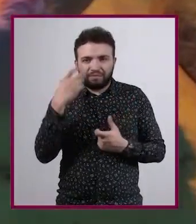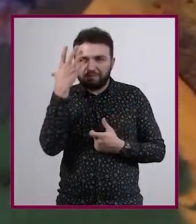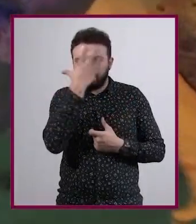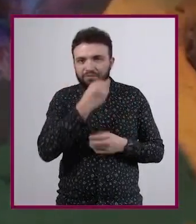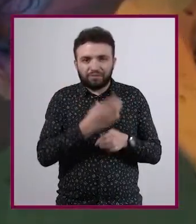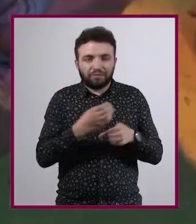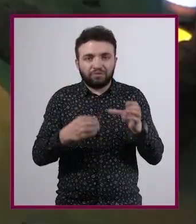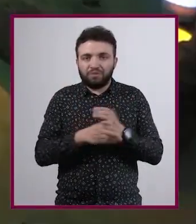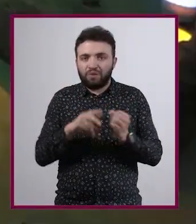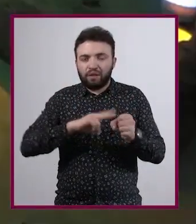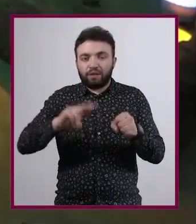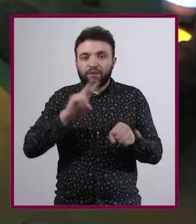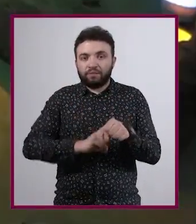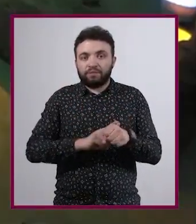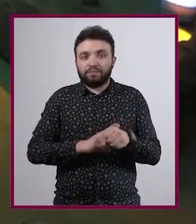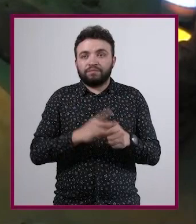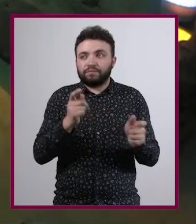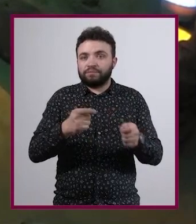olvidar que había